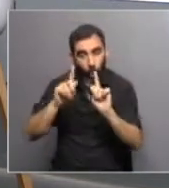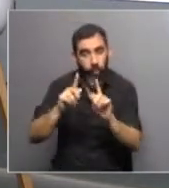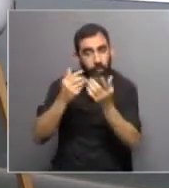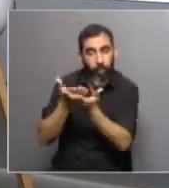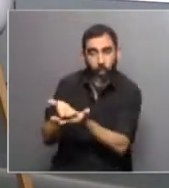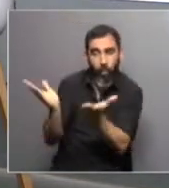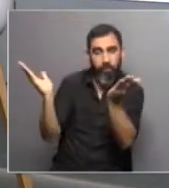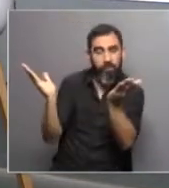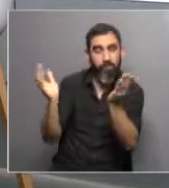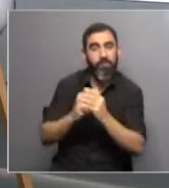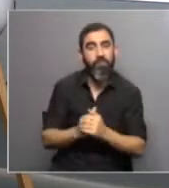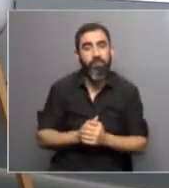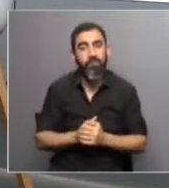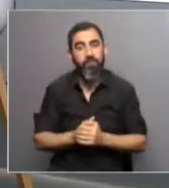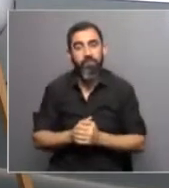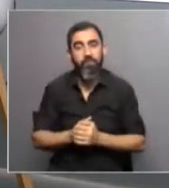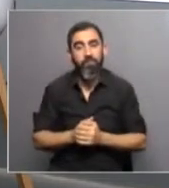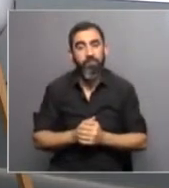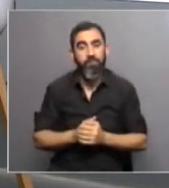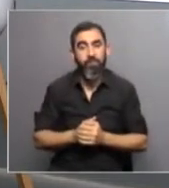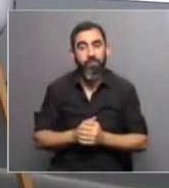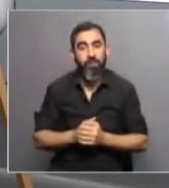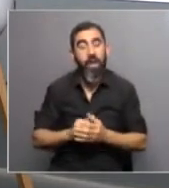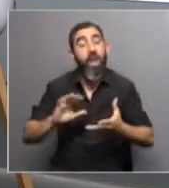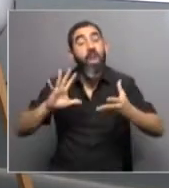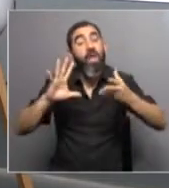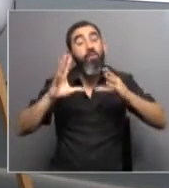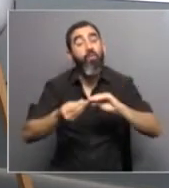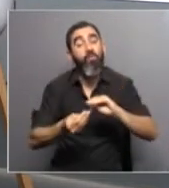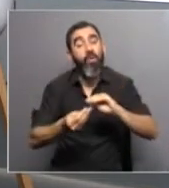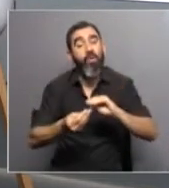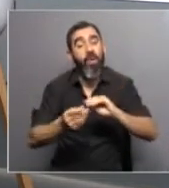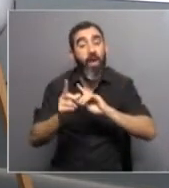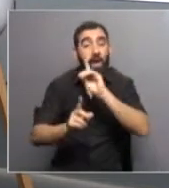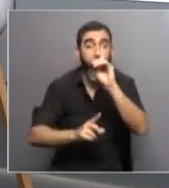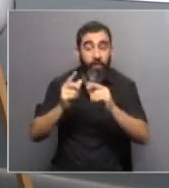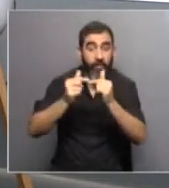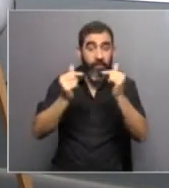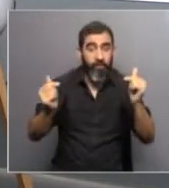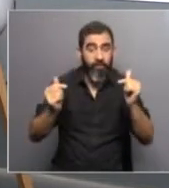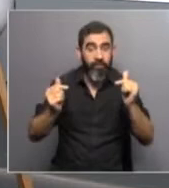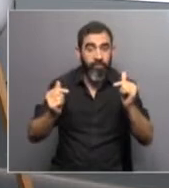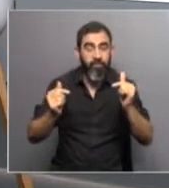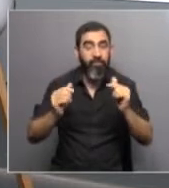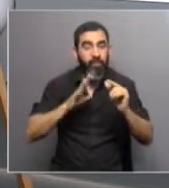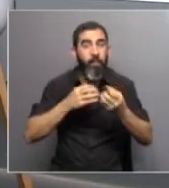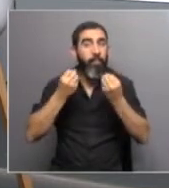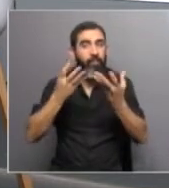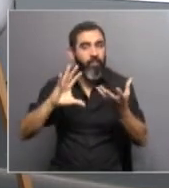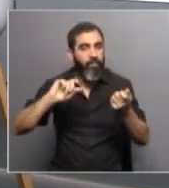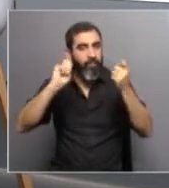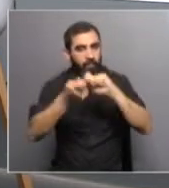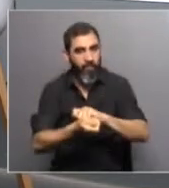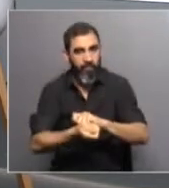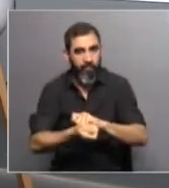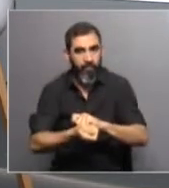informe que nos muestra, Marcelo, justamente lo que decías recién, la manera en la que algunos elementos tienen que ver y justifican este cambio, ¿no? Por